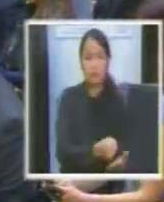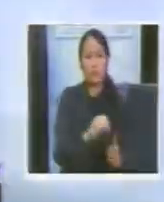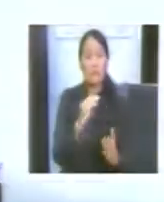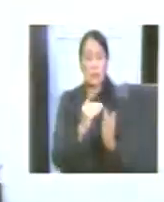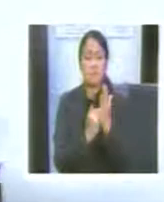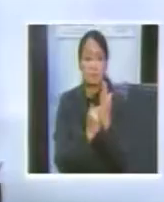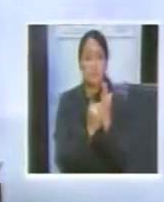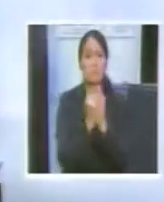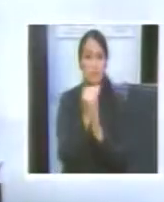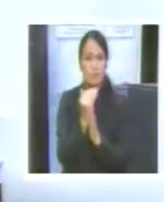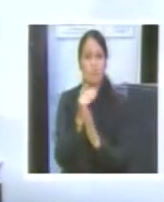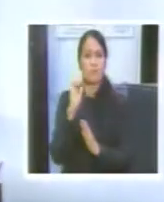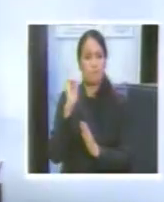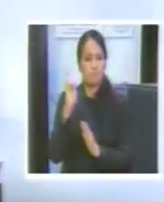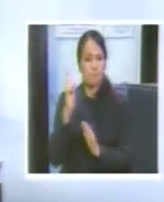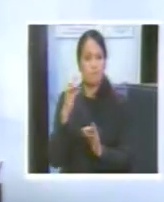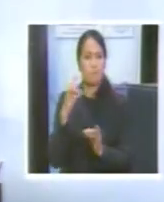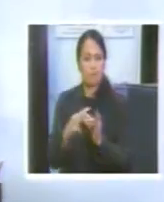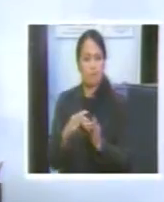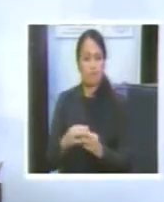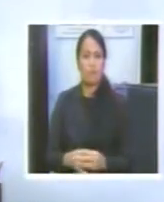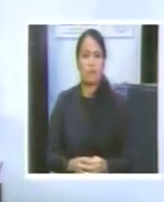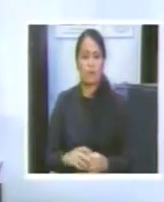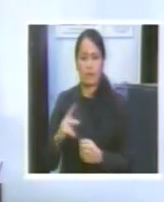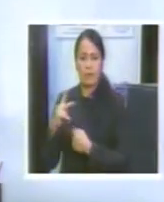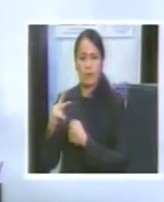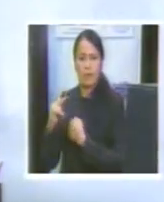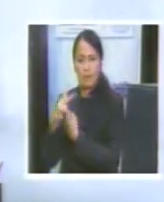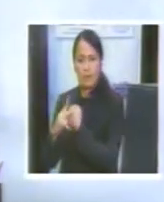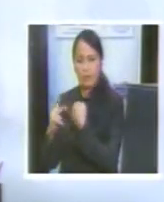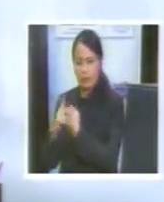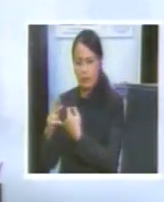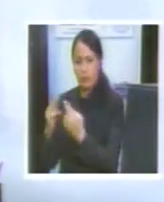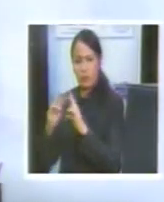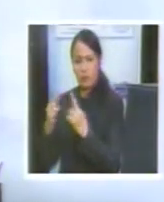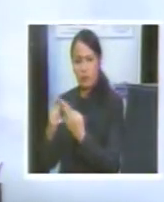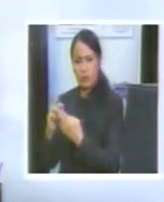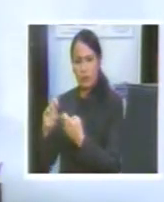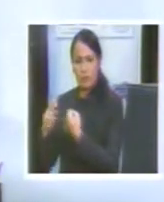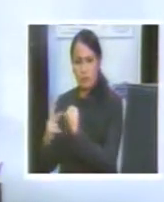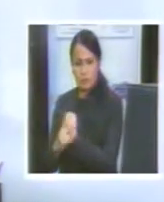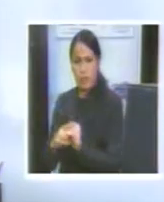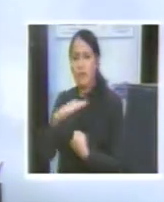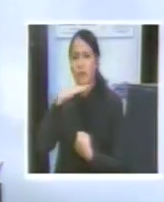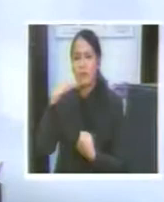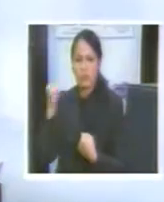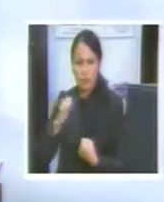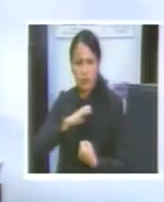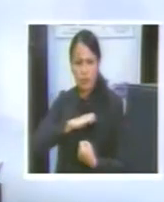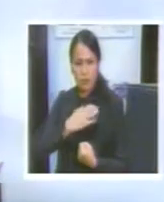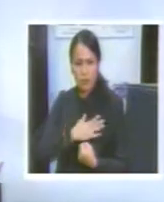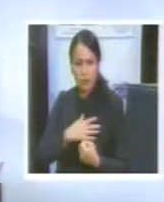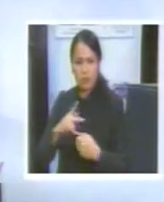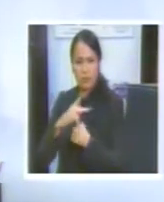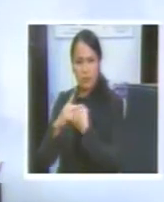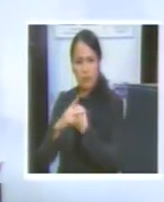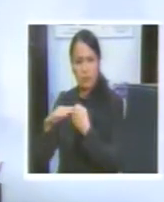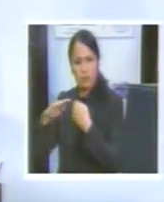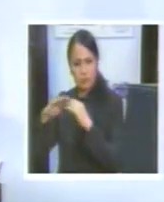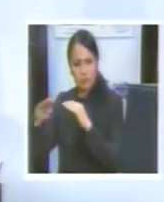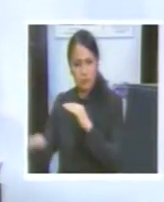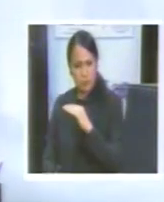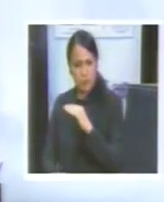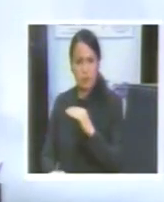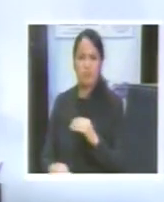en los próximos años. Países miembros de la Unión Europea como Alemania, España, los Países Bajos, el Reino Unido,